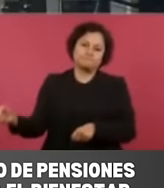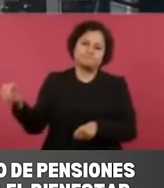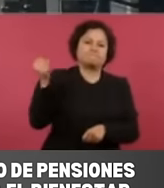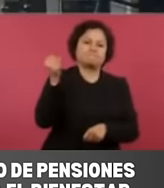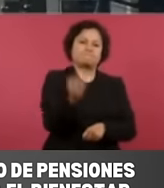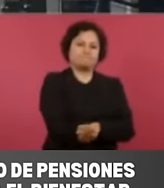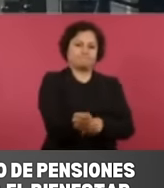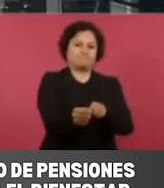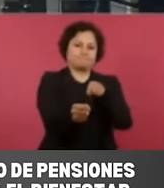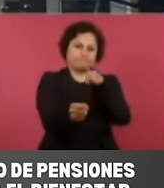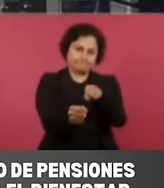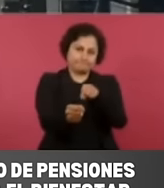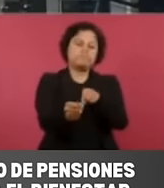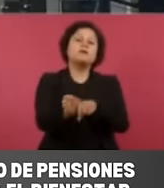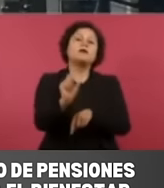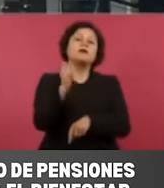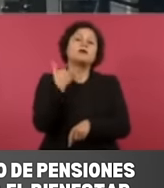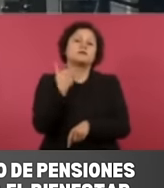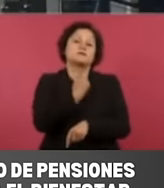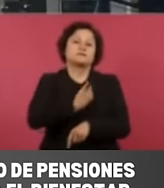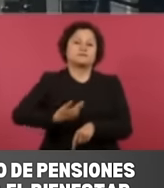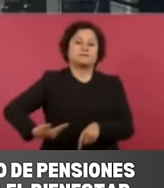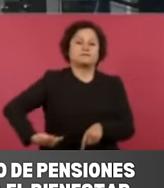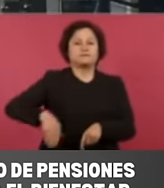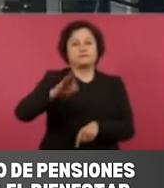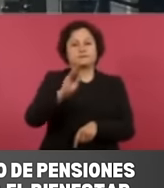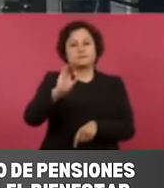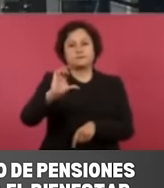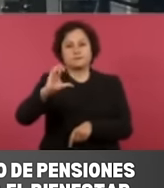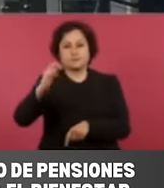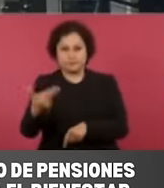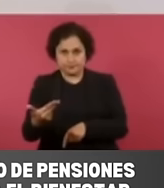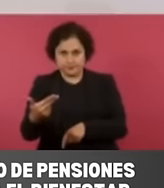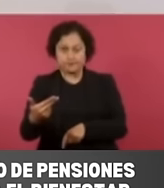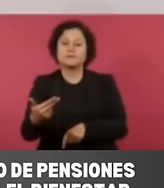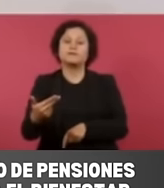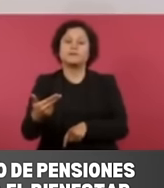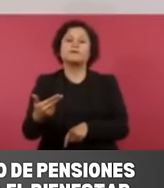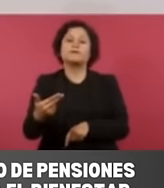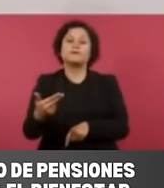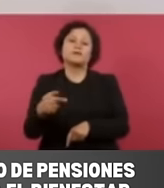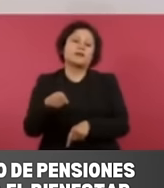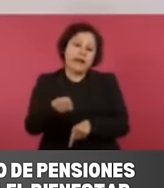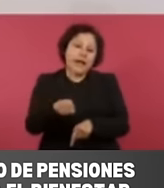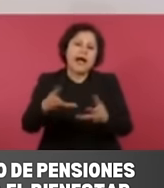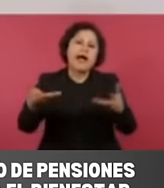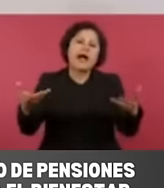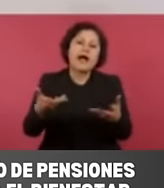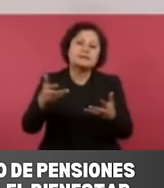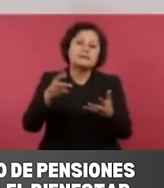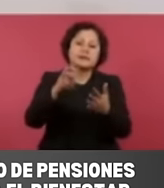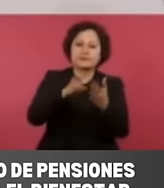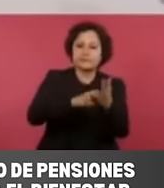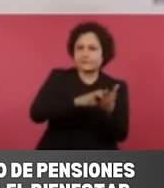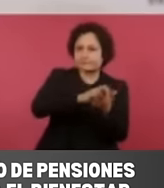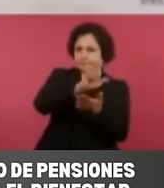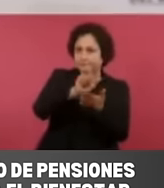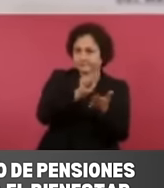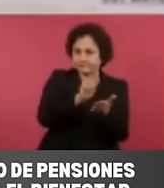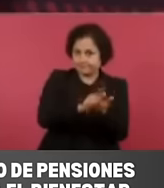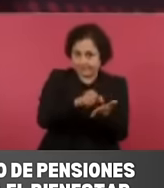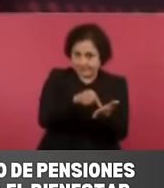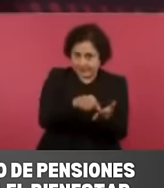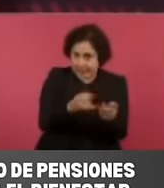a Calderón, y otra reforma es lo mismo, pero para